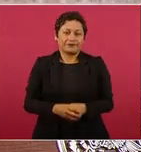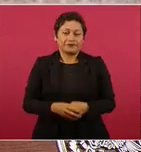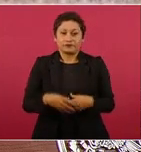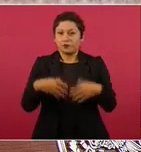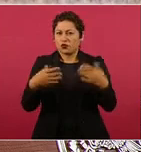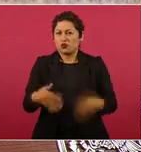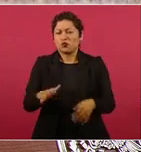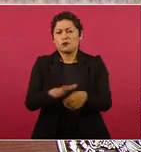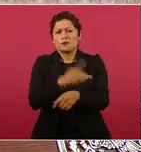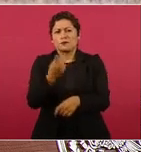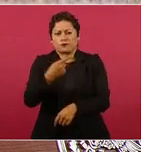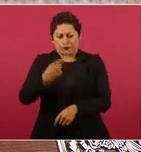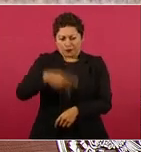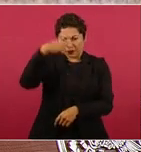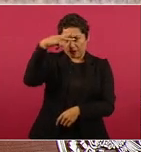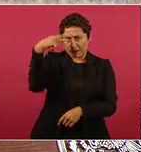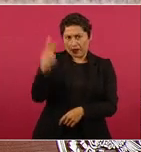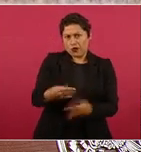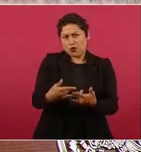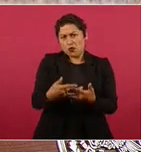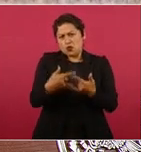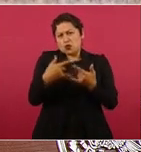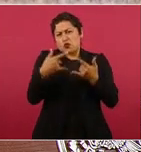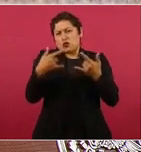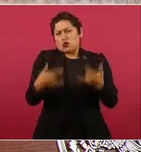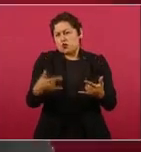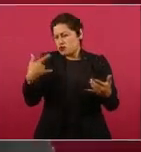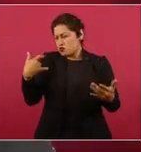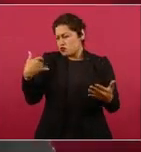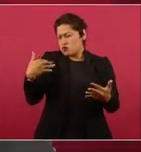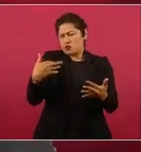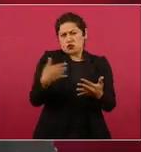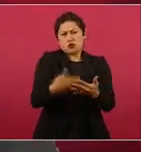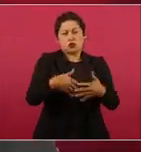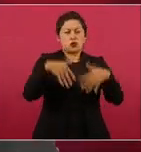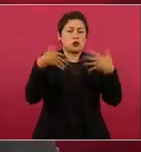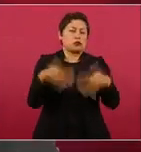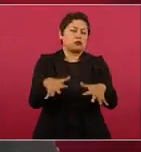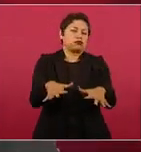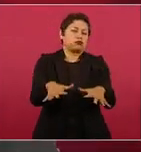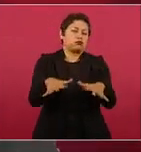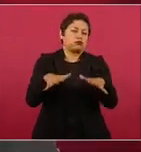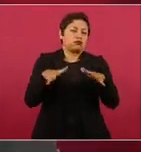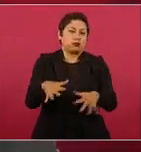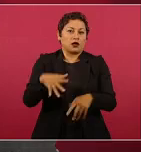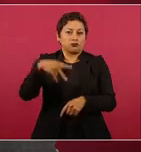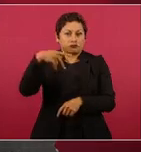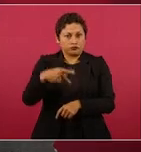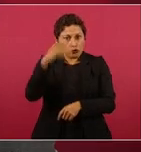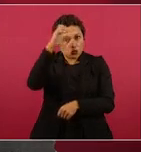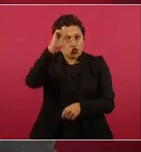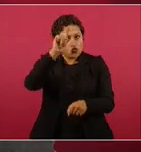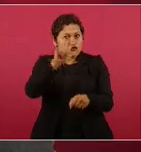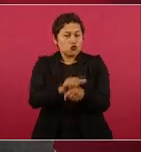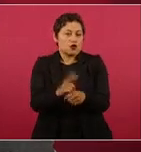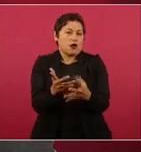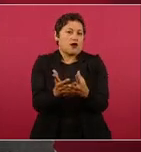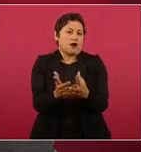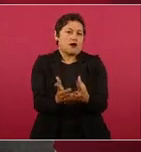excepcional, única, espléndida, la historia de México, la grandeza cultural de